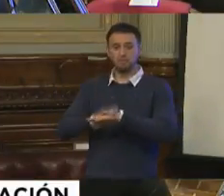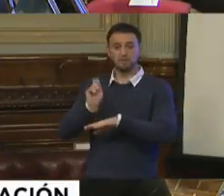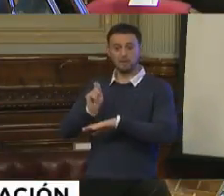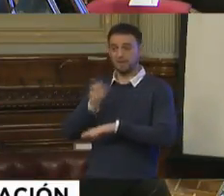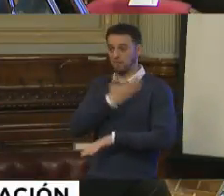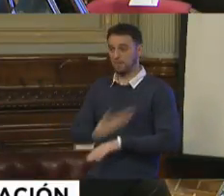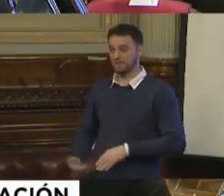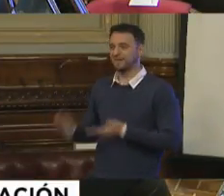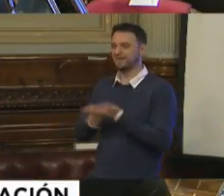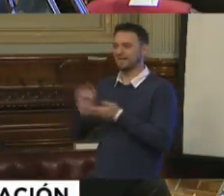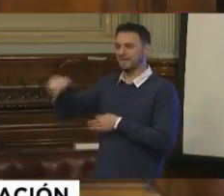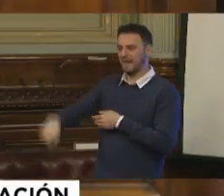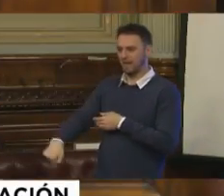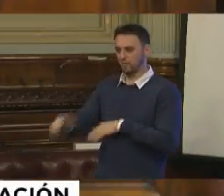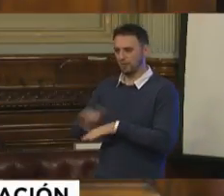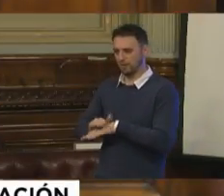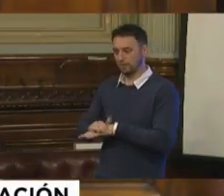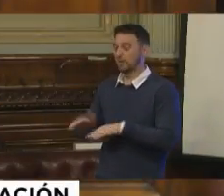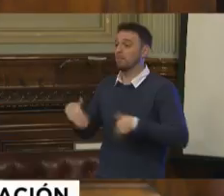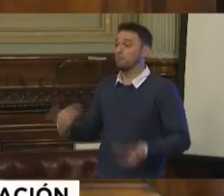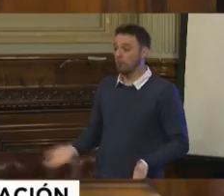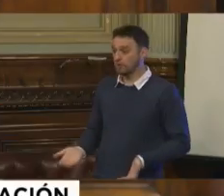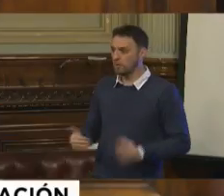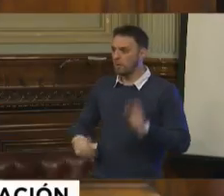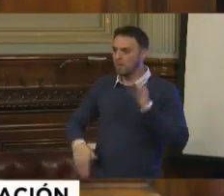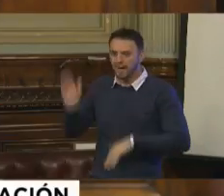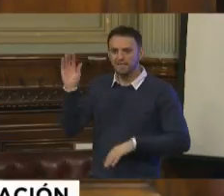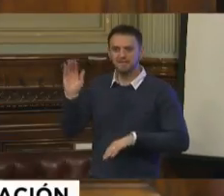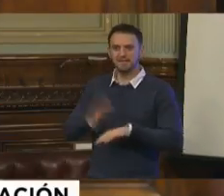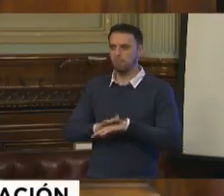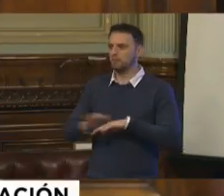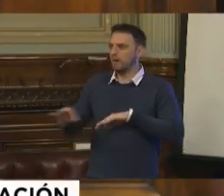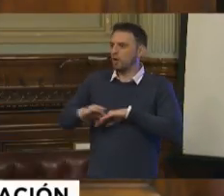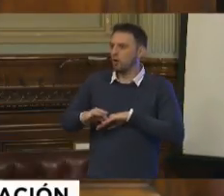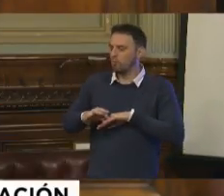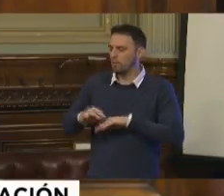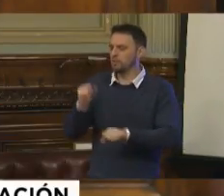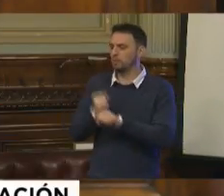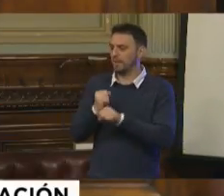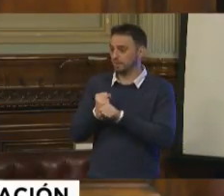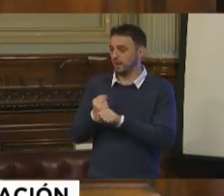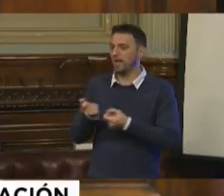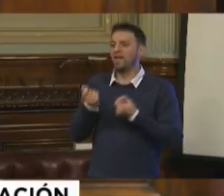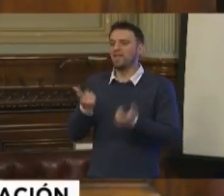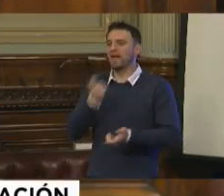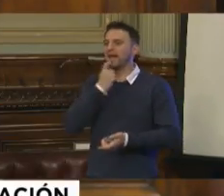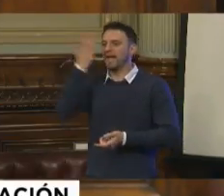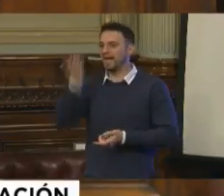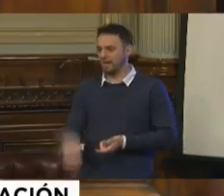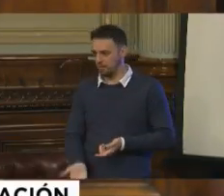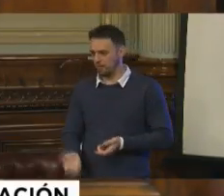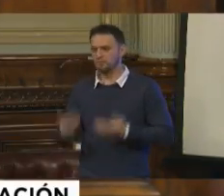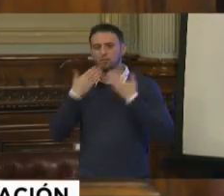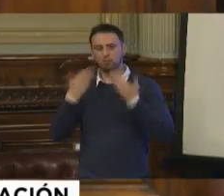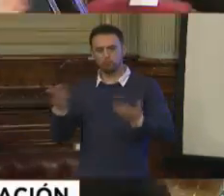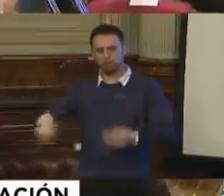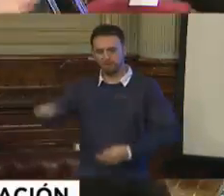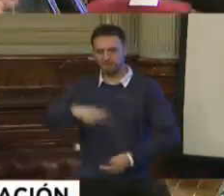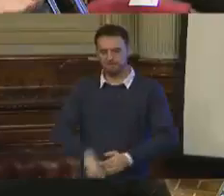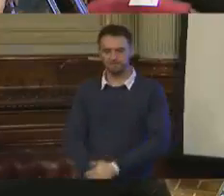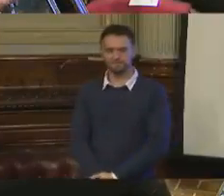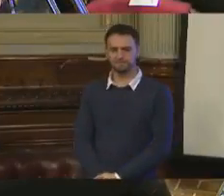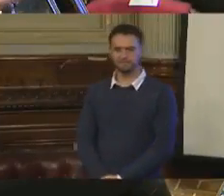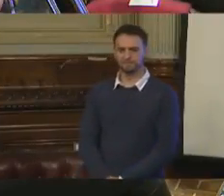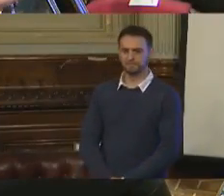cargo de nuestra presidenta del senado y por eso mismo más responsabilidad tenemos de dar el ejemplo en nuestra casa muchas